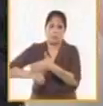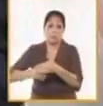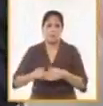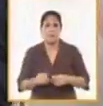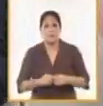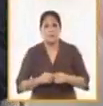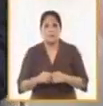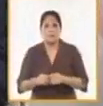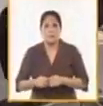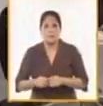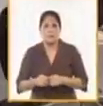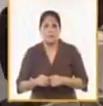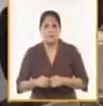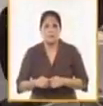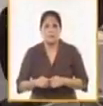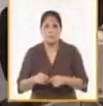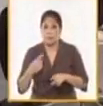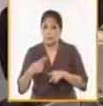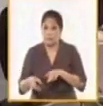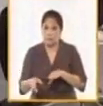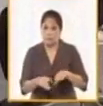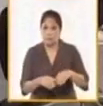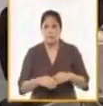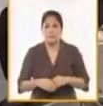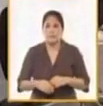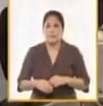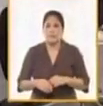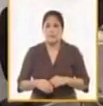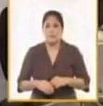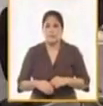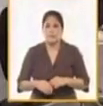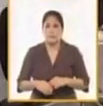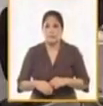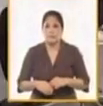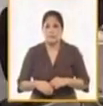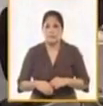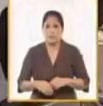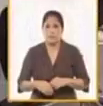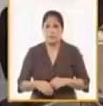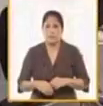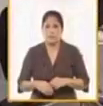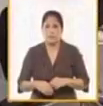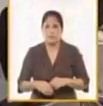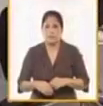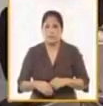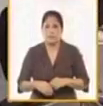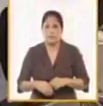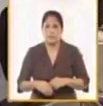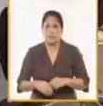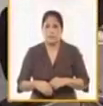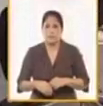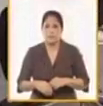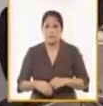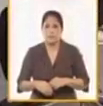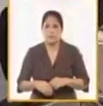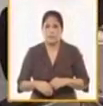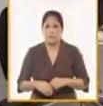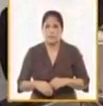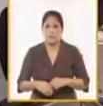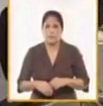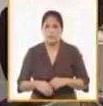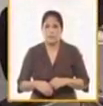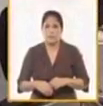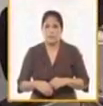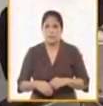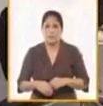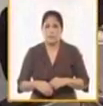política del país. Ahora, embajador, hay también ciertas cuestiones que me gustaría comentar o que usted nos comente, y